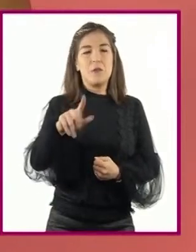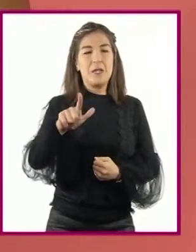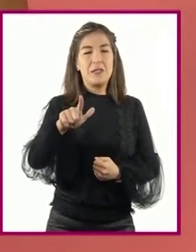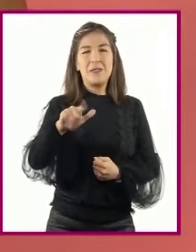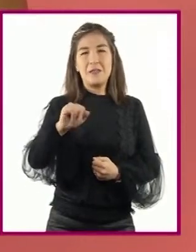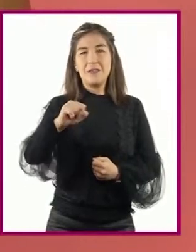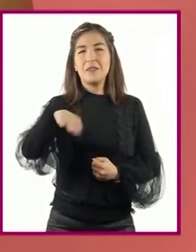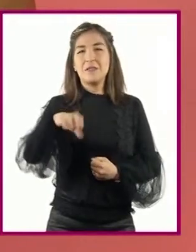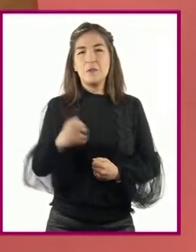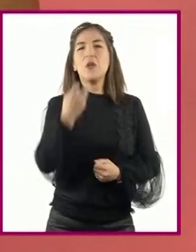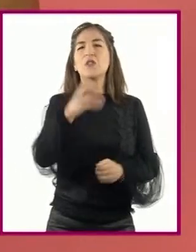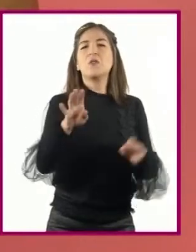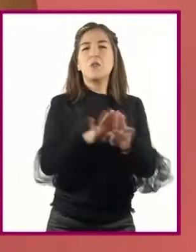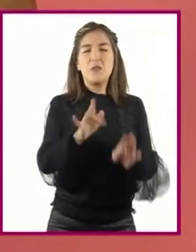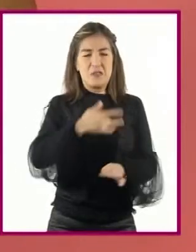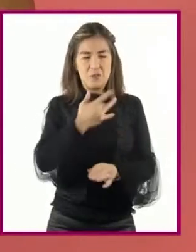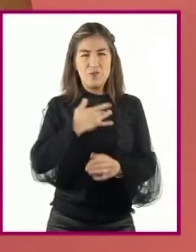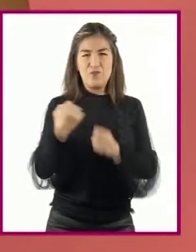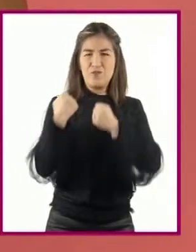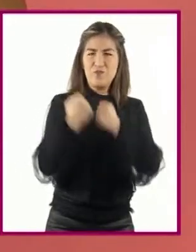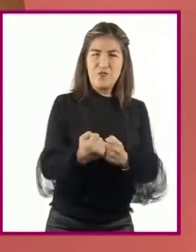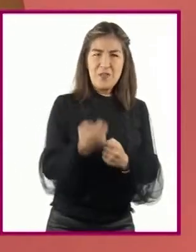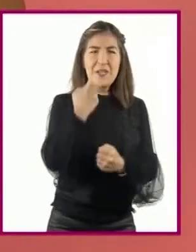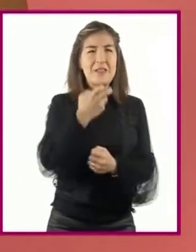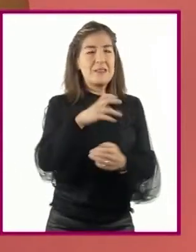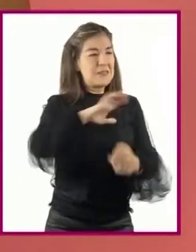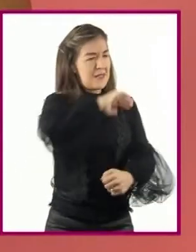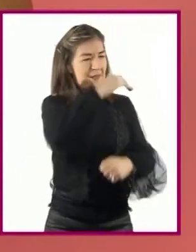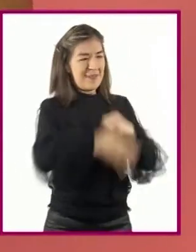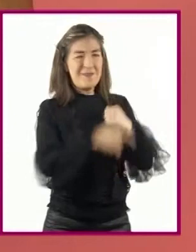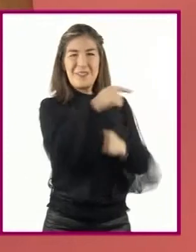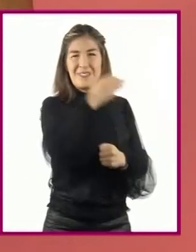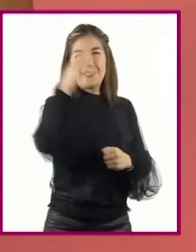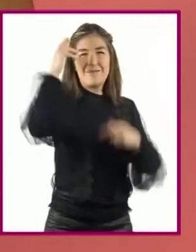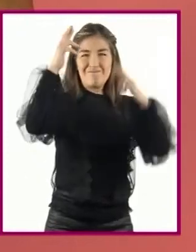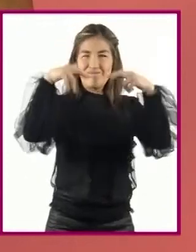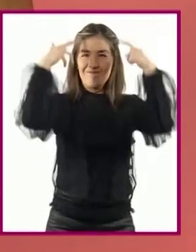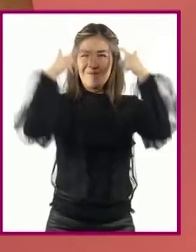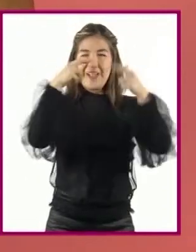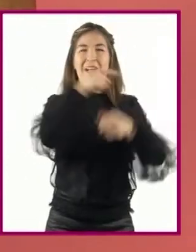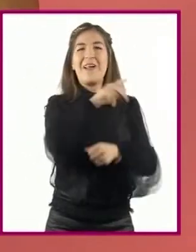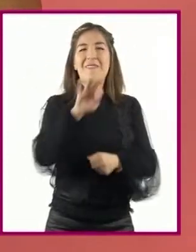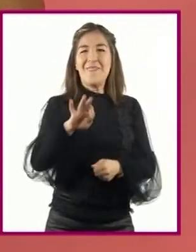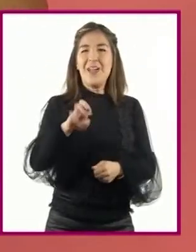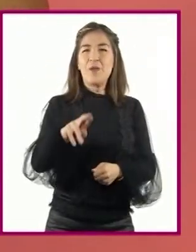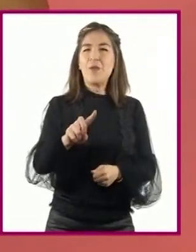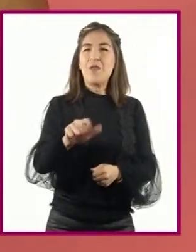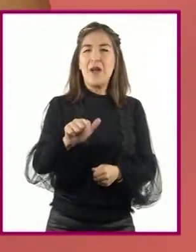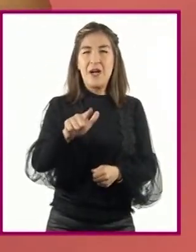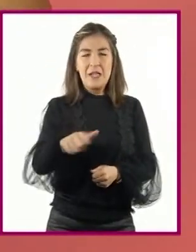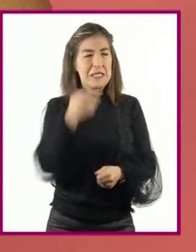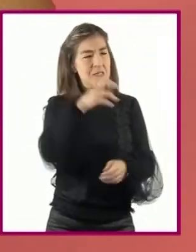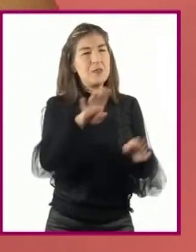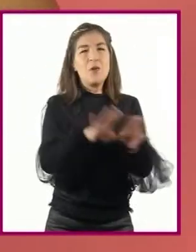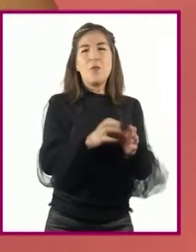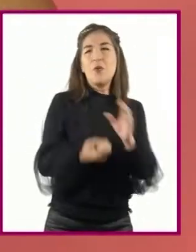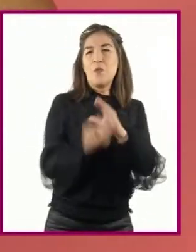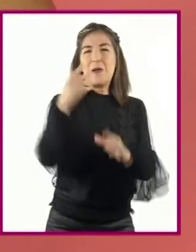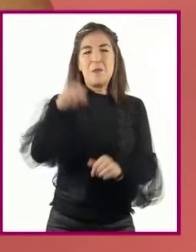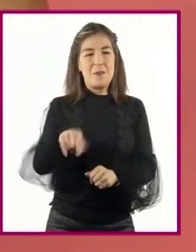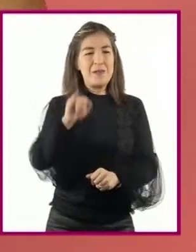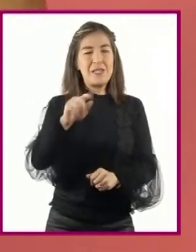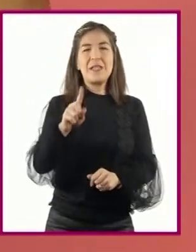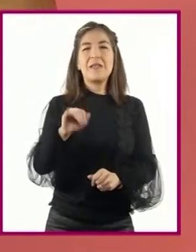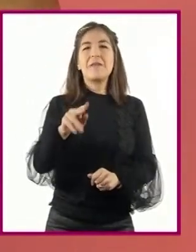fuerza una vez que se rompe el dominio feudal, pues esto permite que el hombre se vea a sí